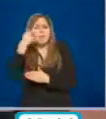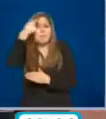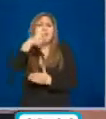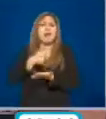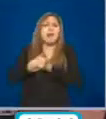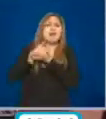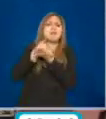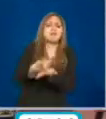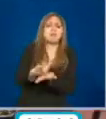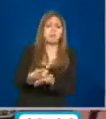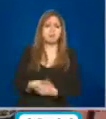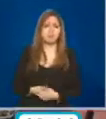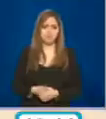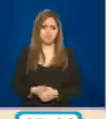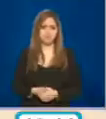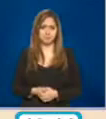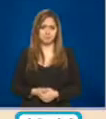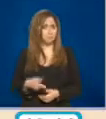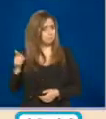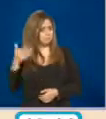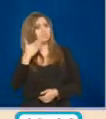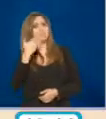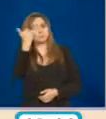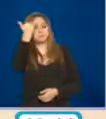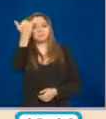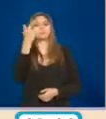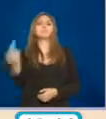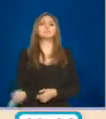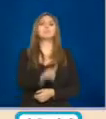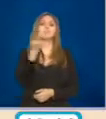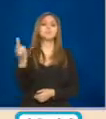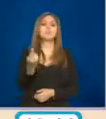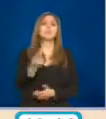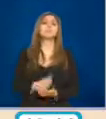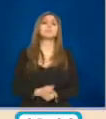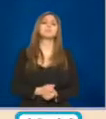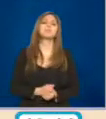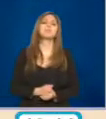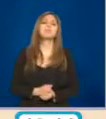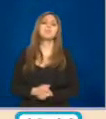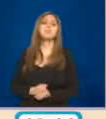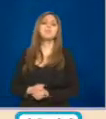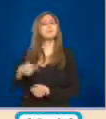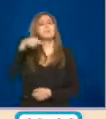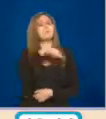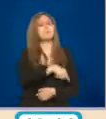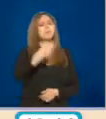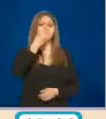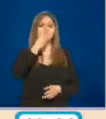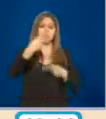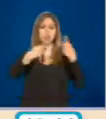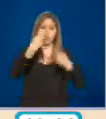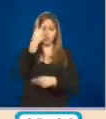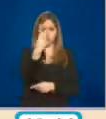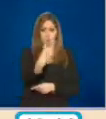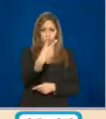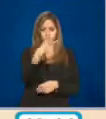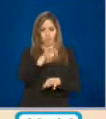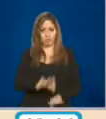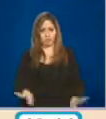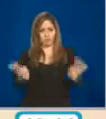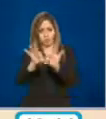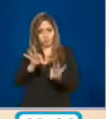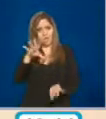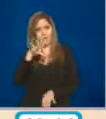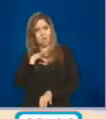ayuda, por ejemplo? Es una muy buena pregunta. Esta receta tiene dos cosas importantes. La primera va a ser que tiene